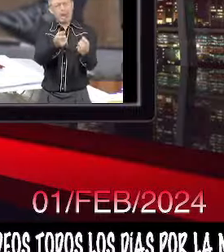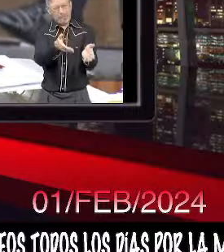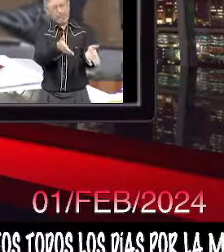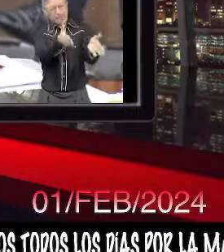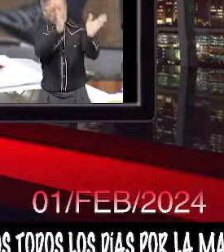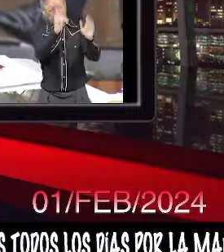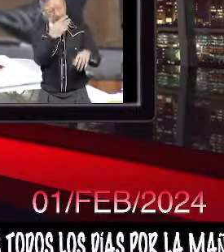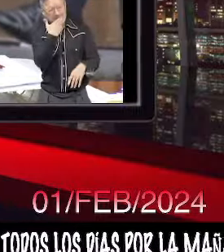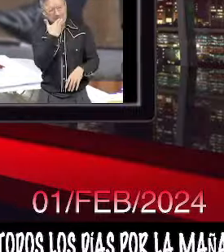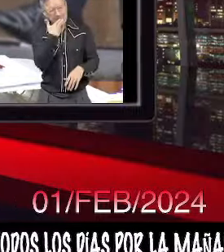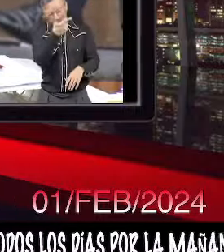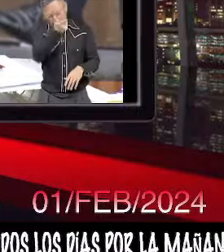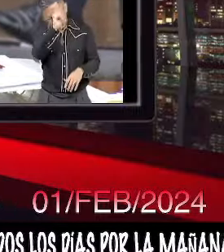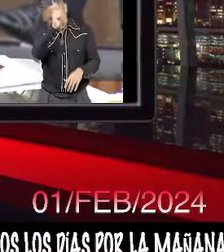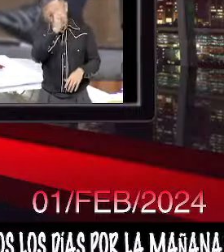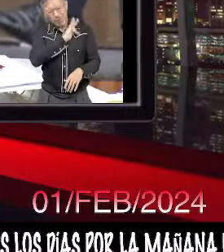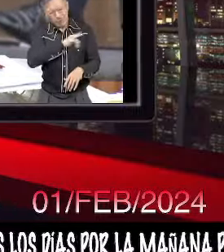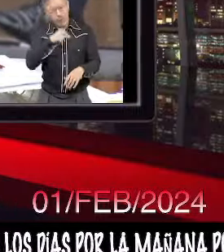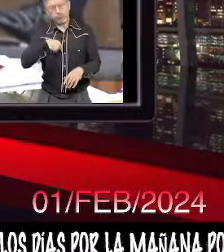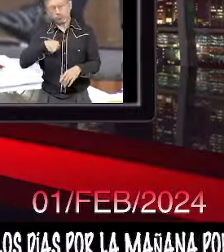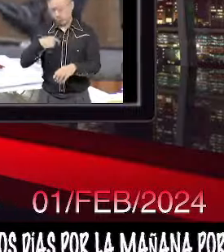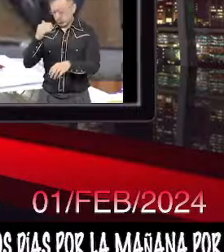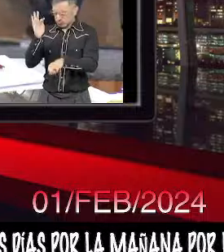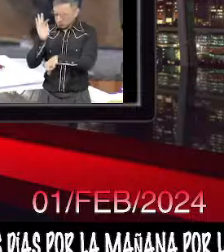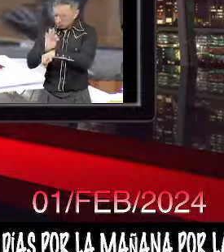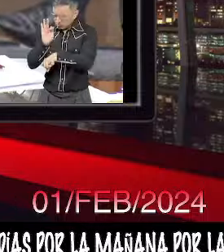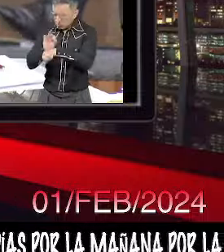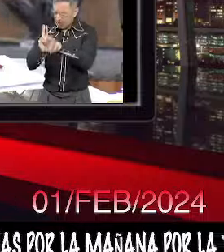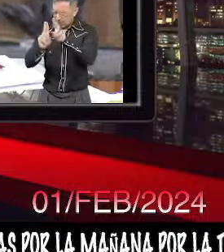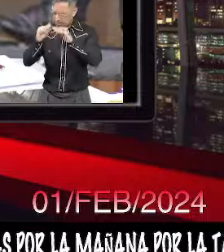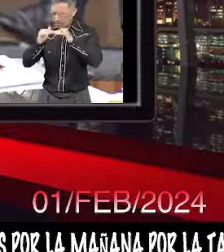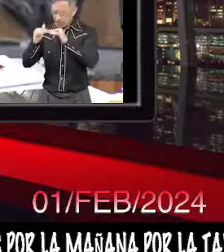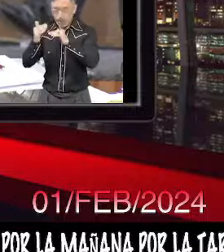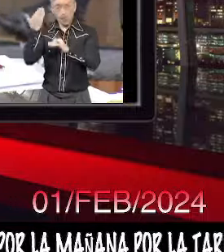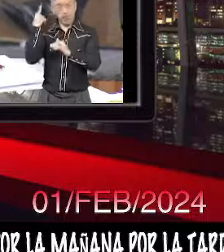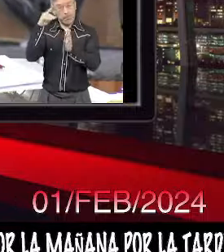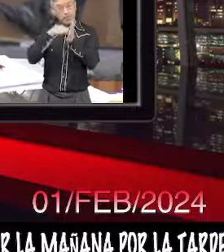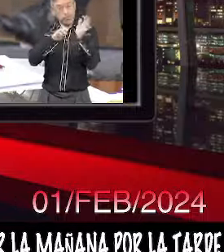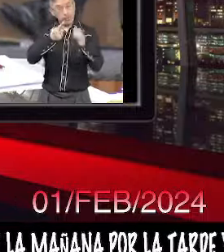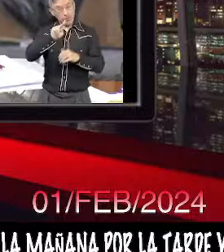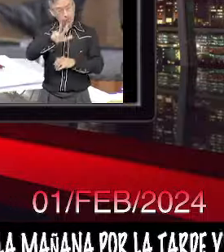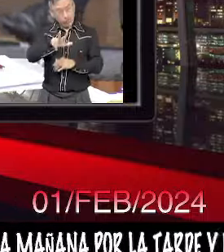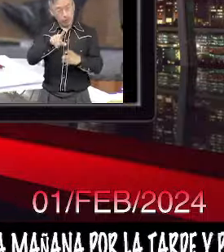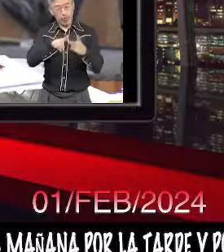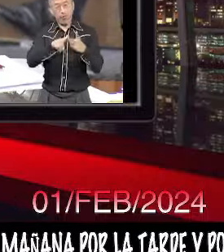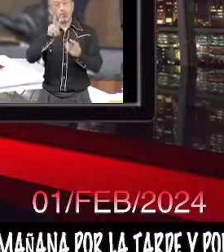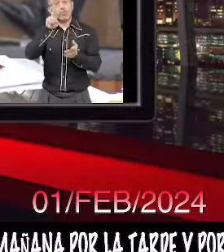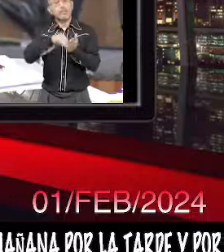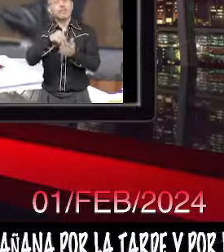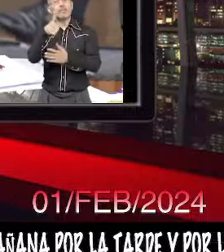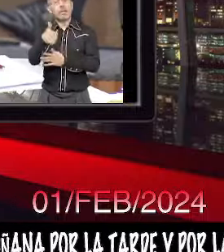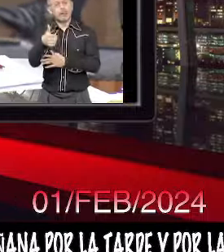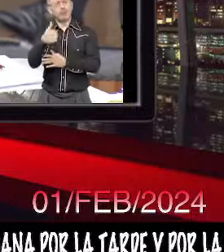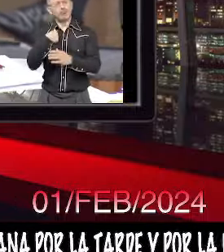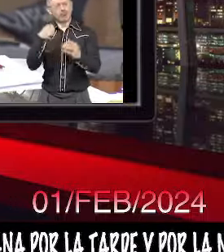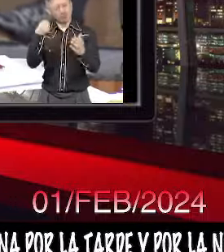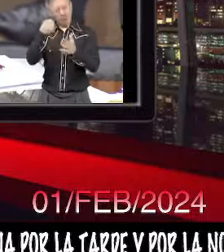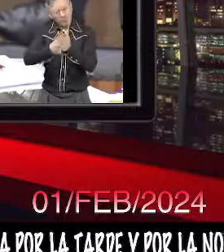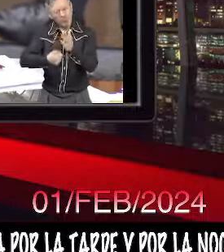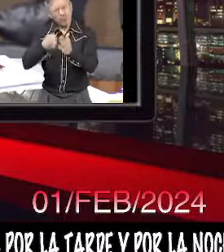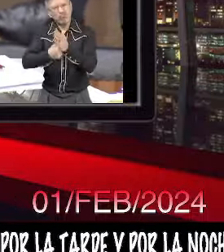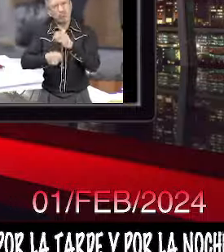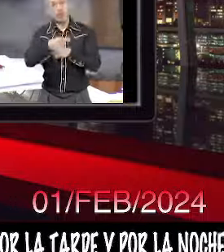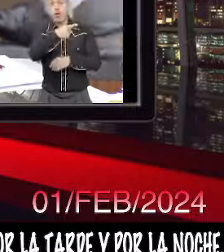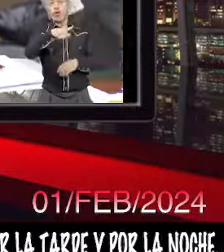que lo que luchamos en 88 y en 2006, que era que el poder del Estado no se